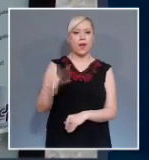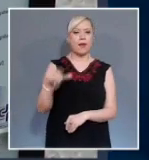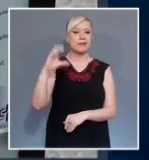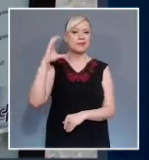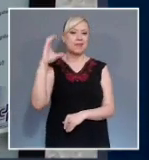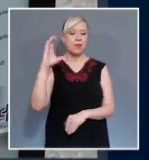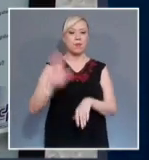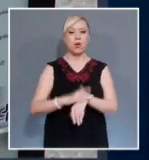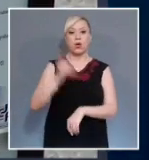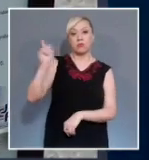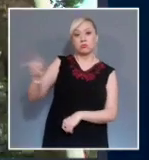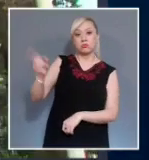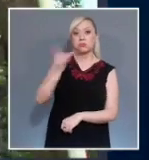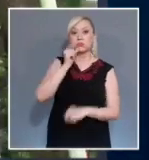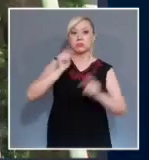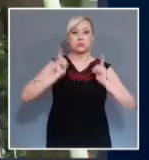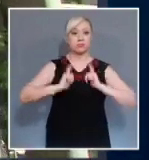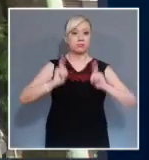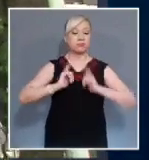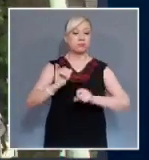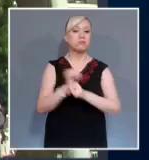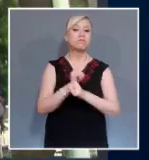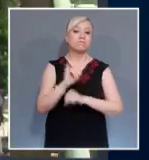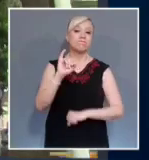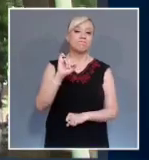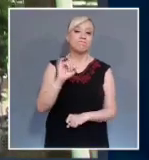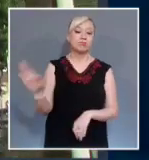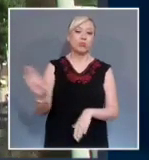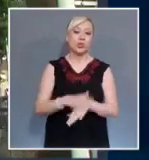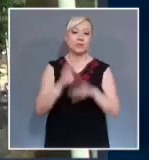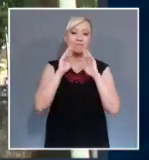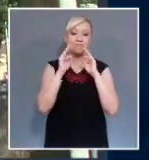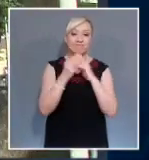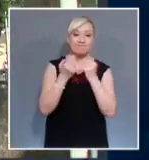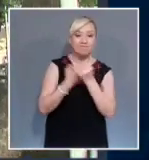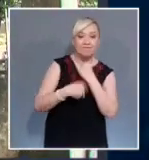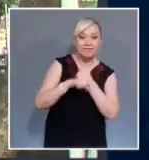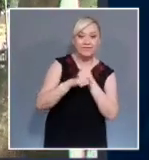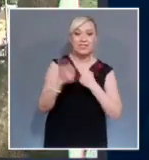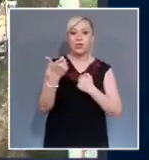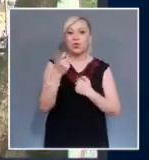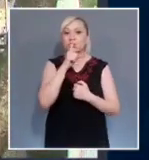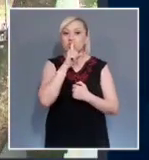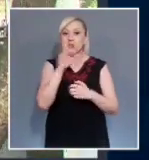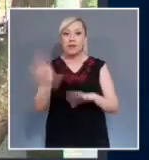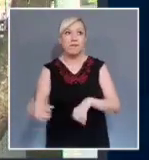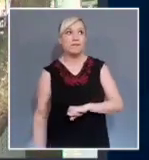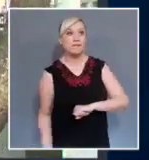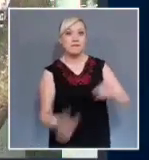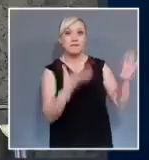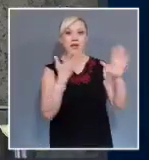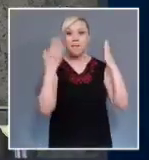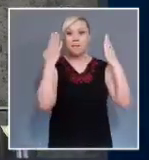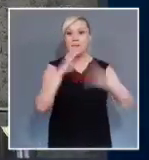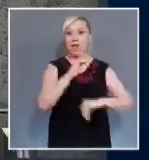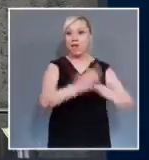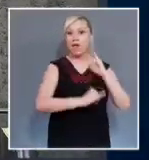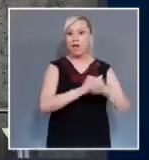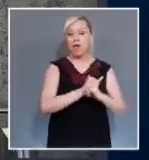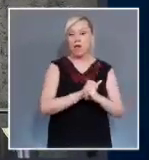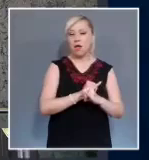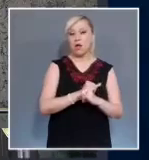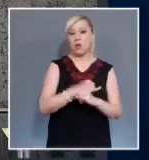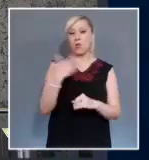general de la república por los delitos de delincuencia organizada y lavado de dinero a través de la Caja Libertad por un monto de